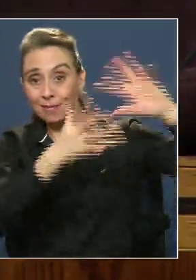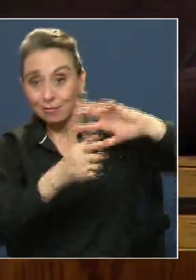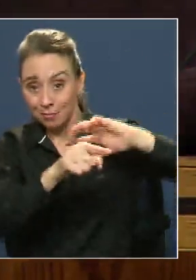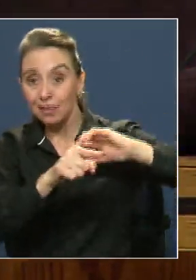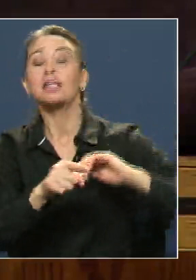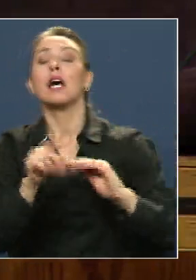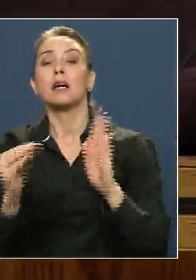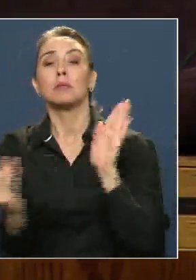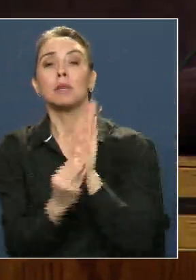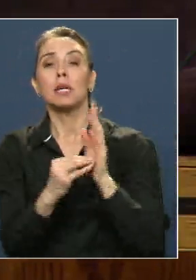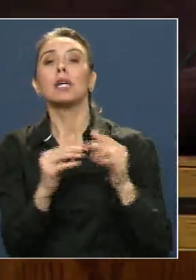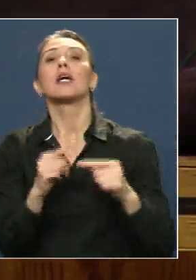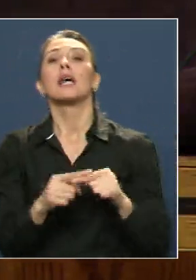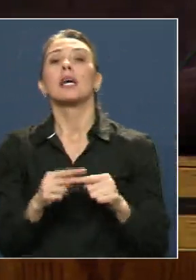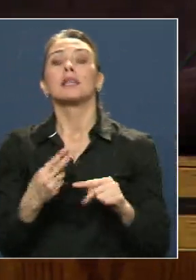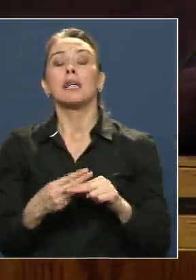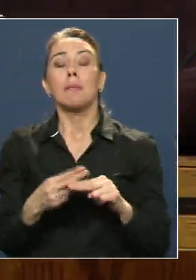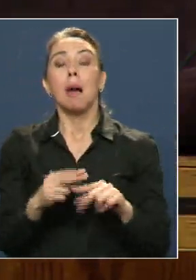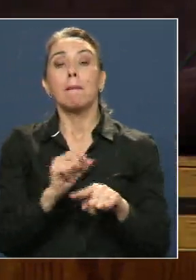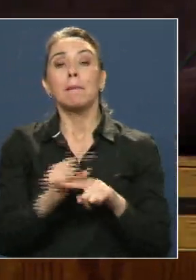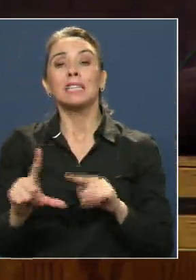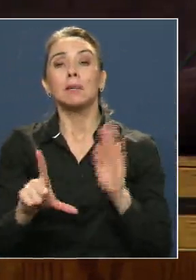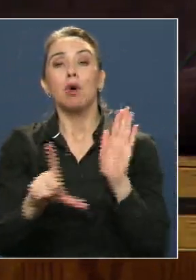la irretroactividad de la ley penal.